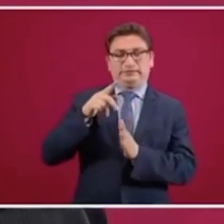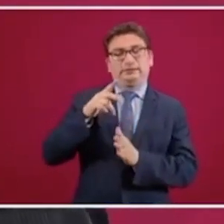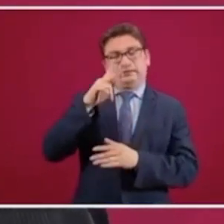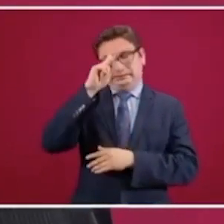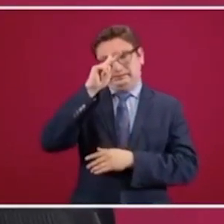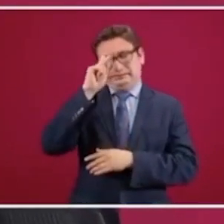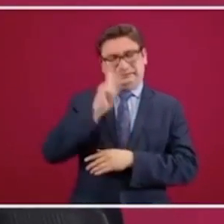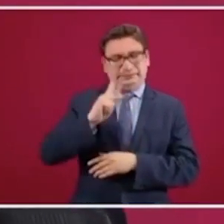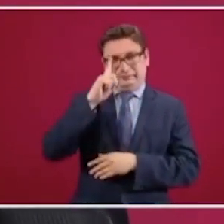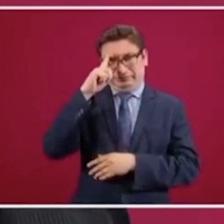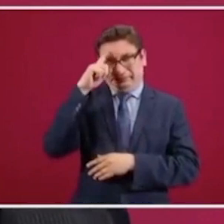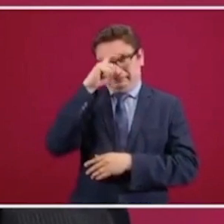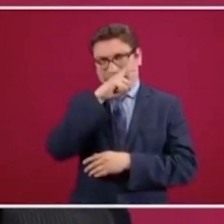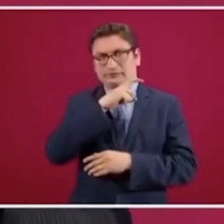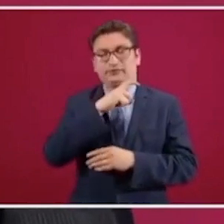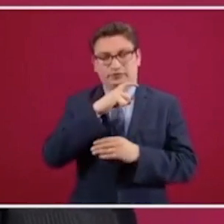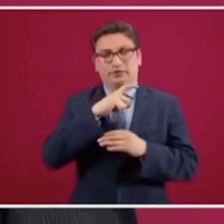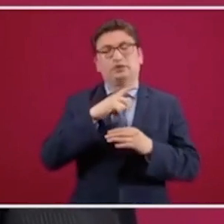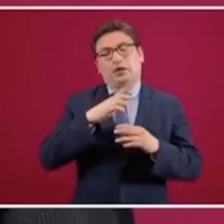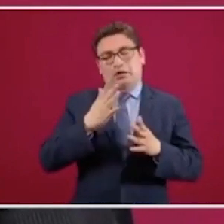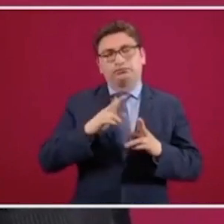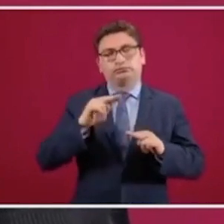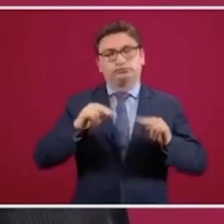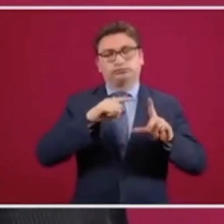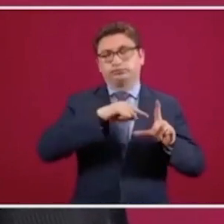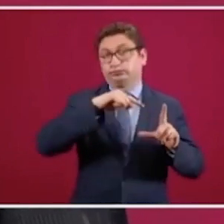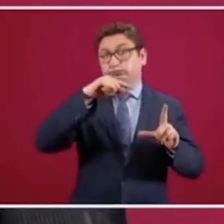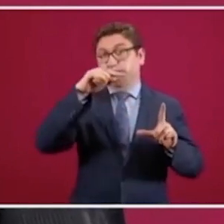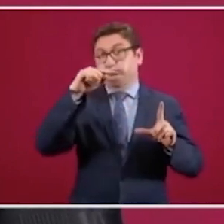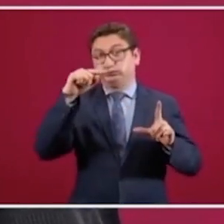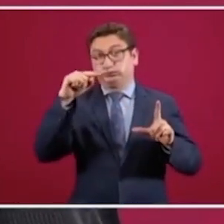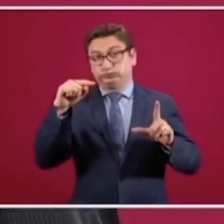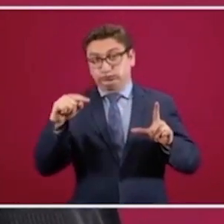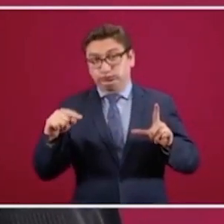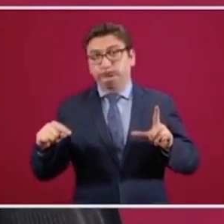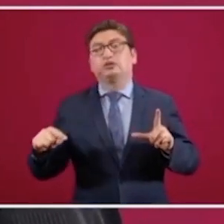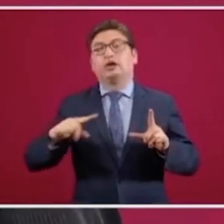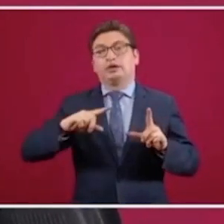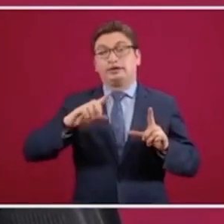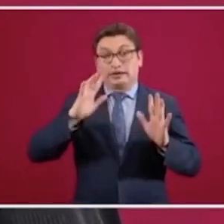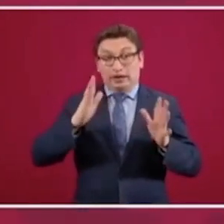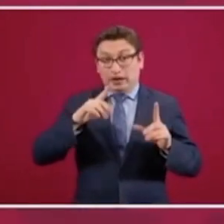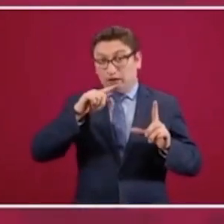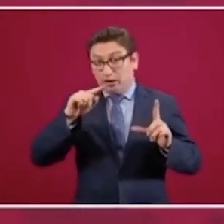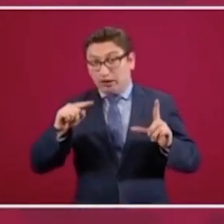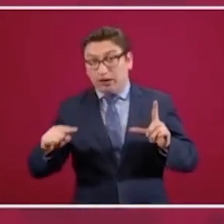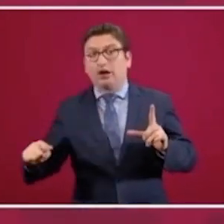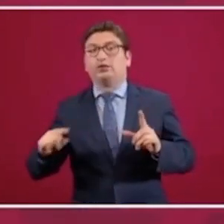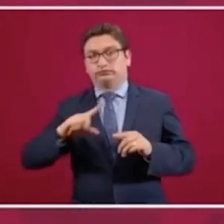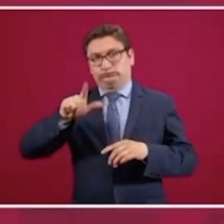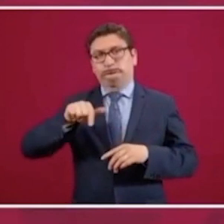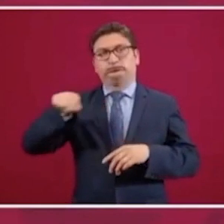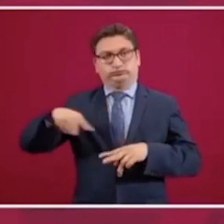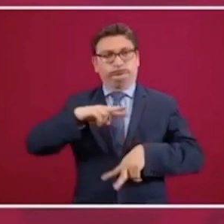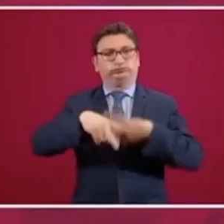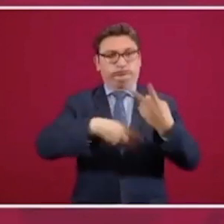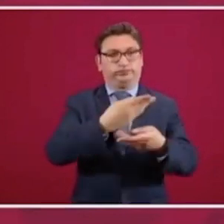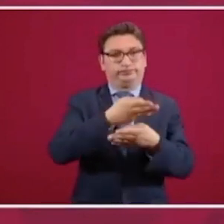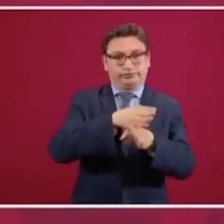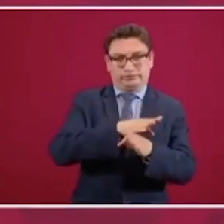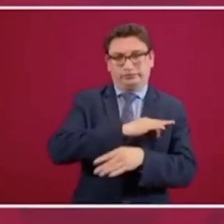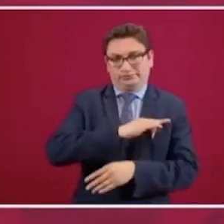y difícil que se puede asistir a las sucursales pensamos